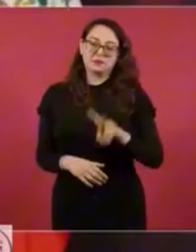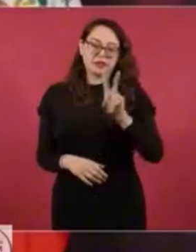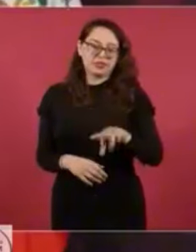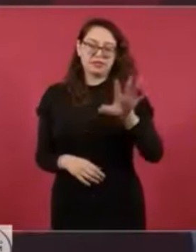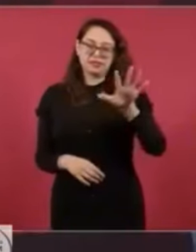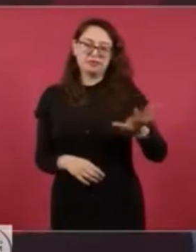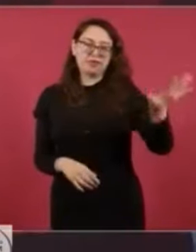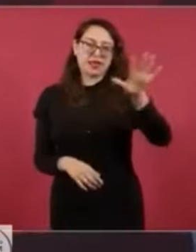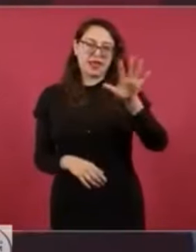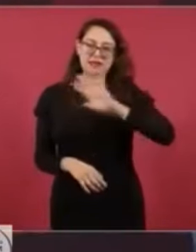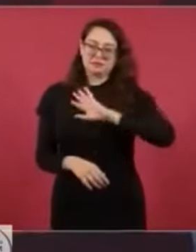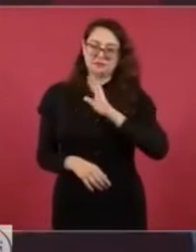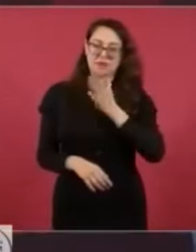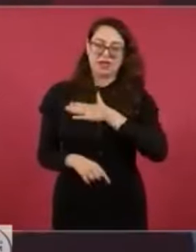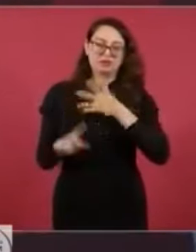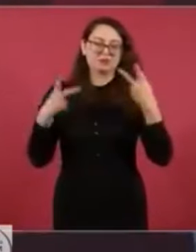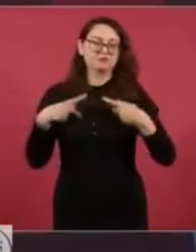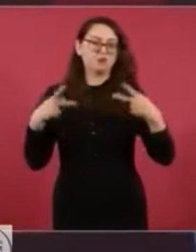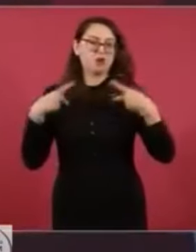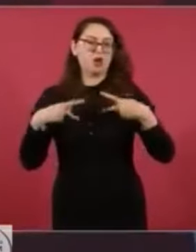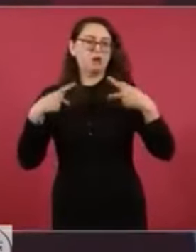muchísimo lo